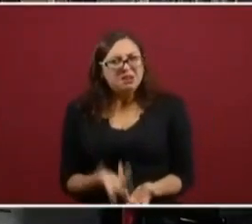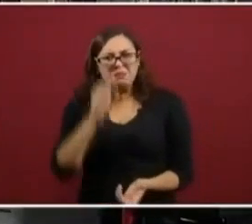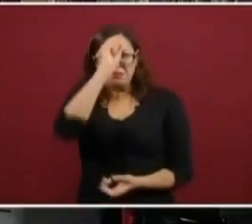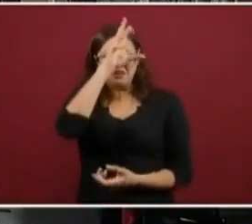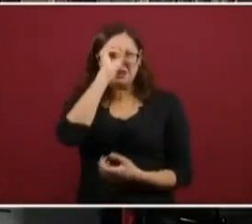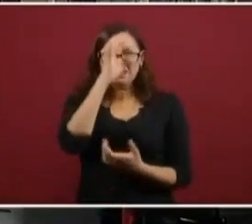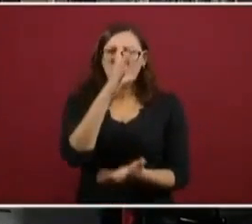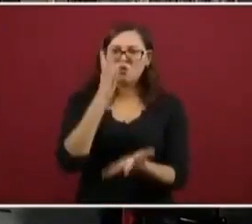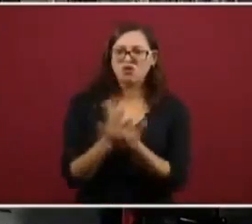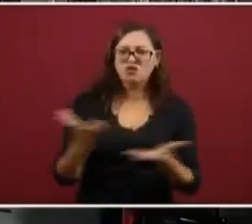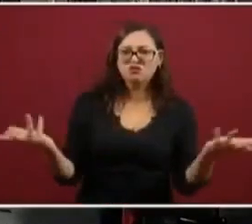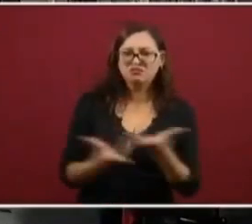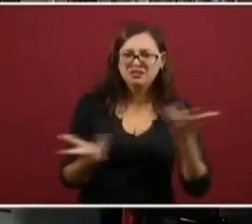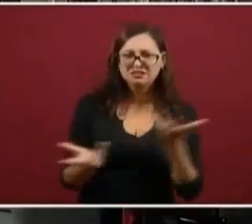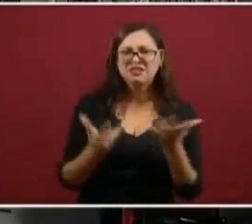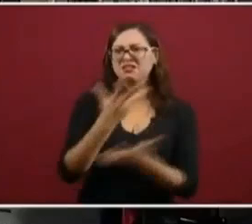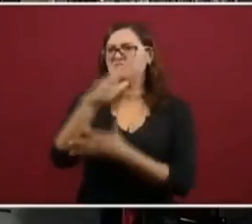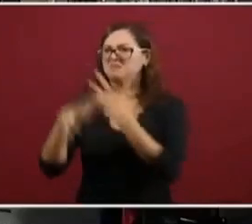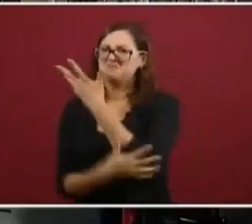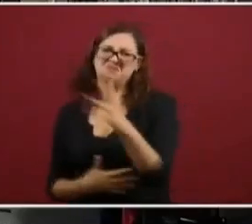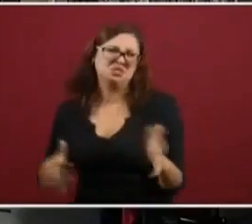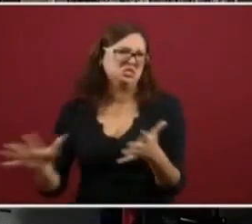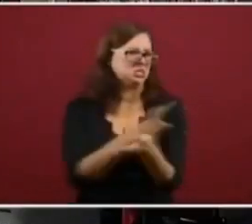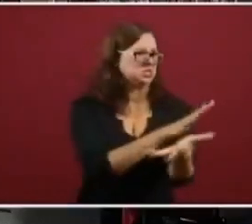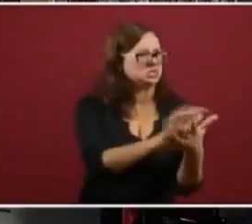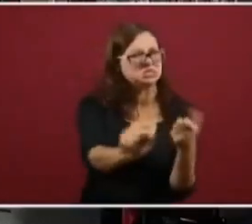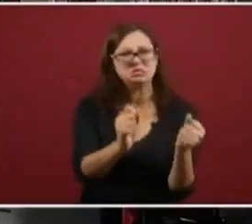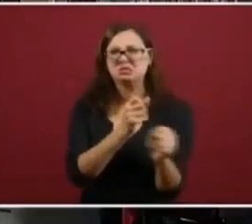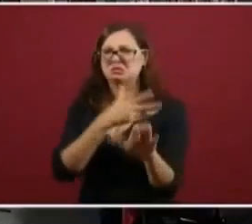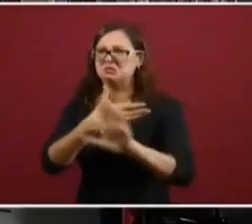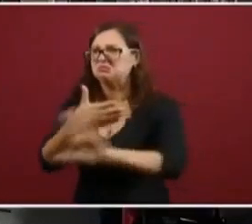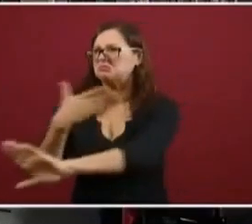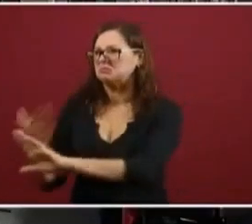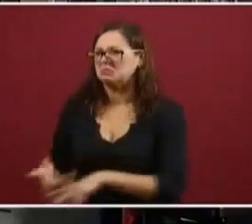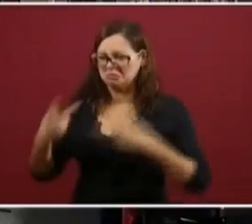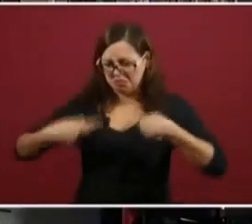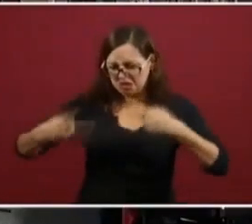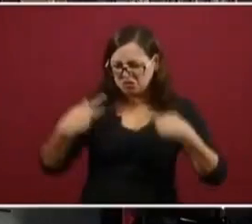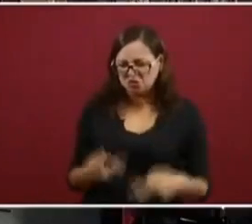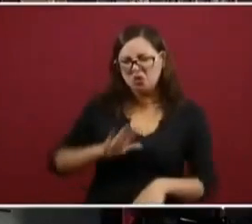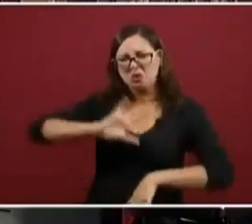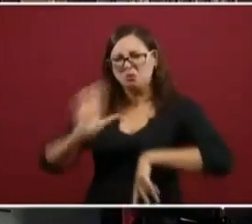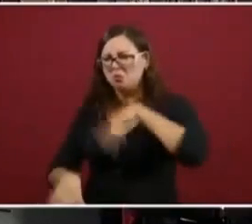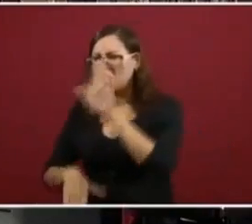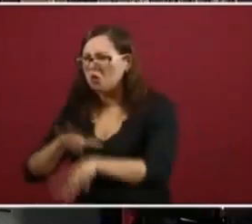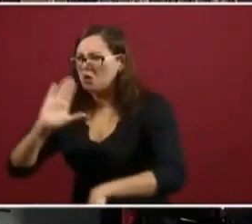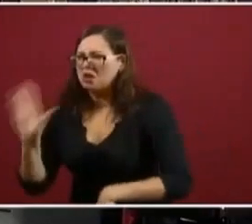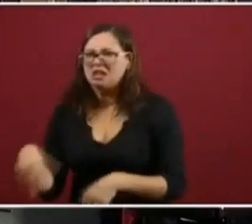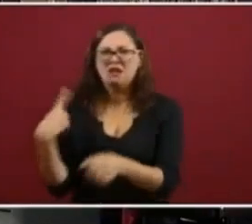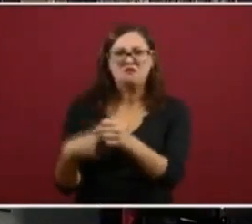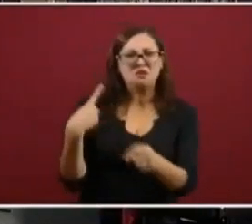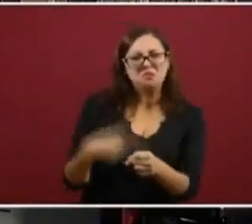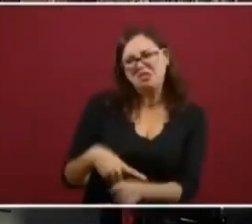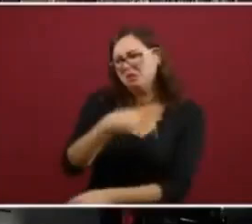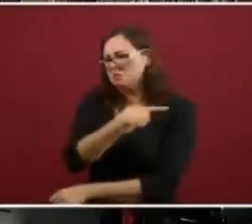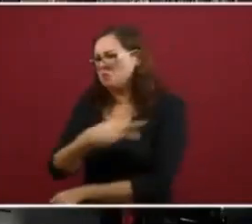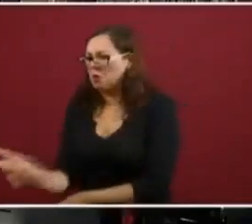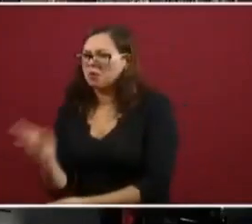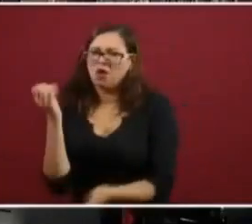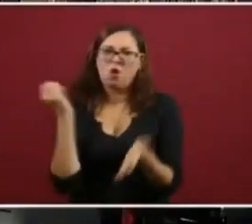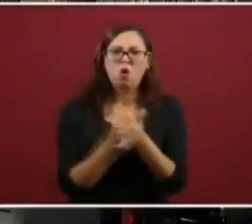destrucción y pobreza en tanto se están llevando el oro de nuestro país bueno